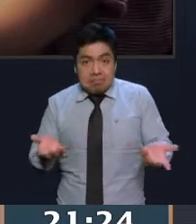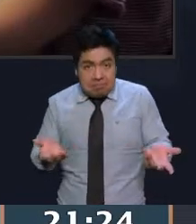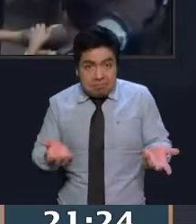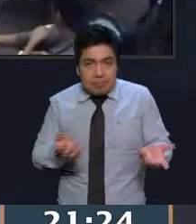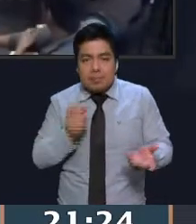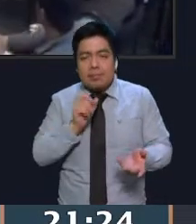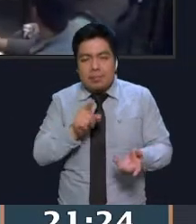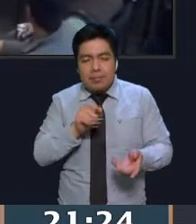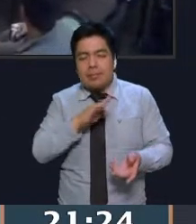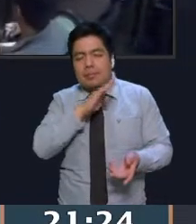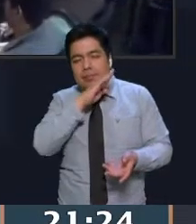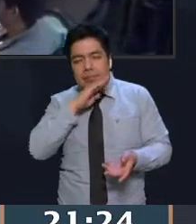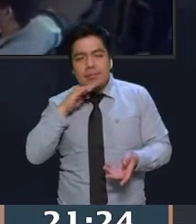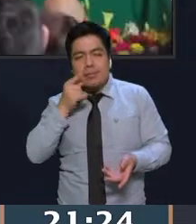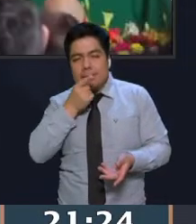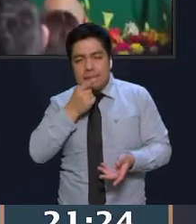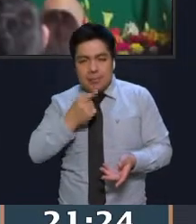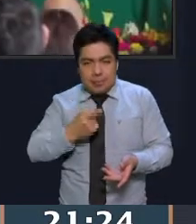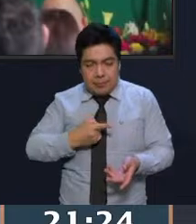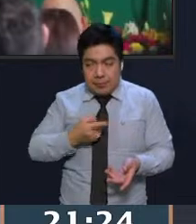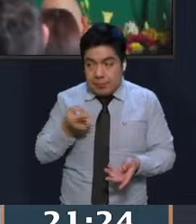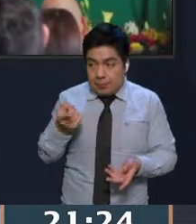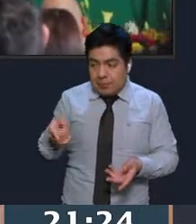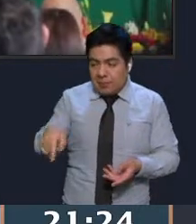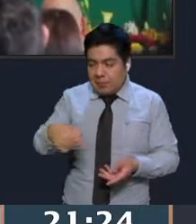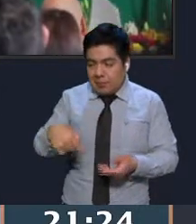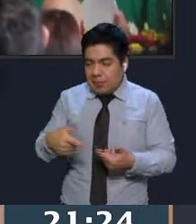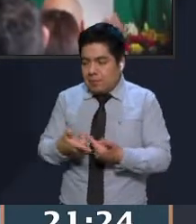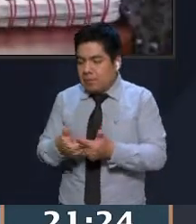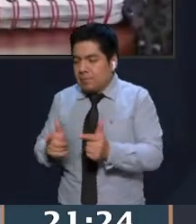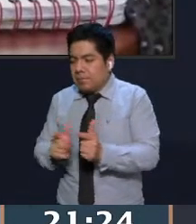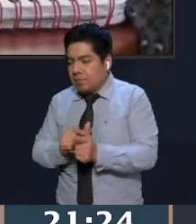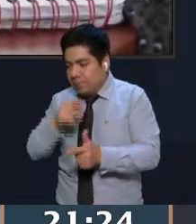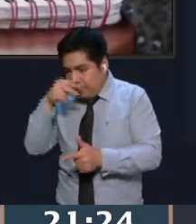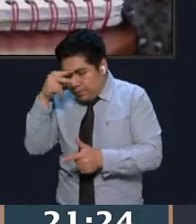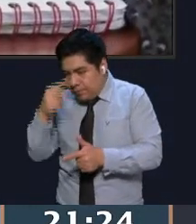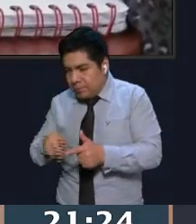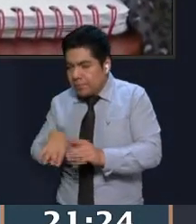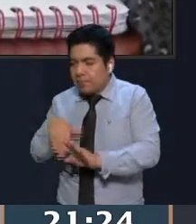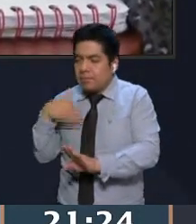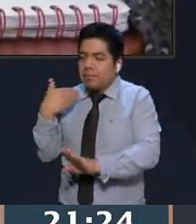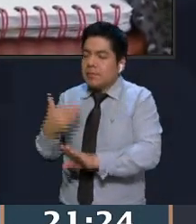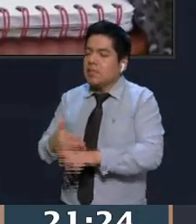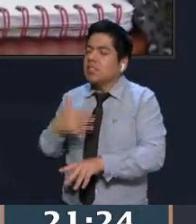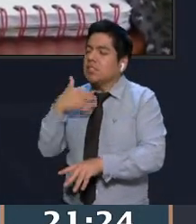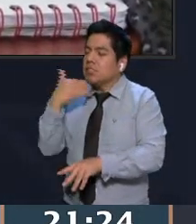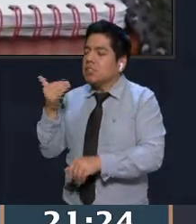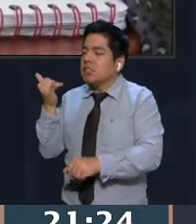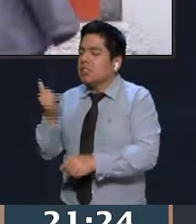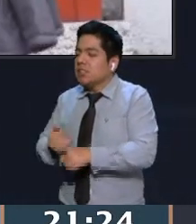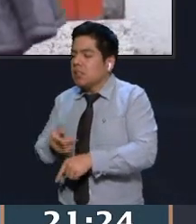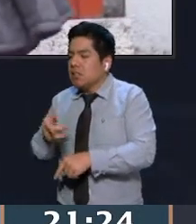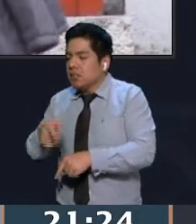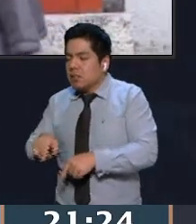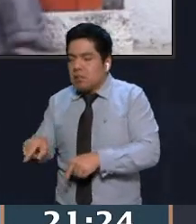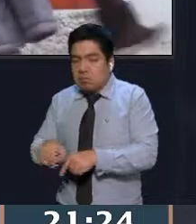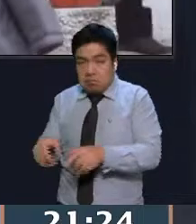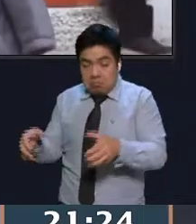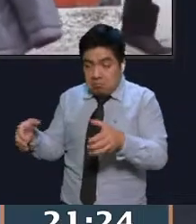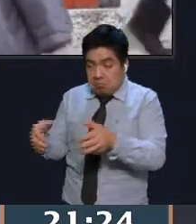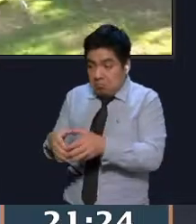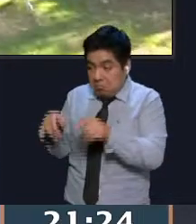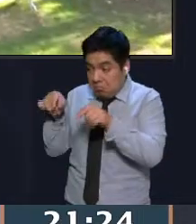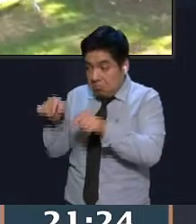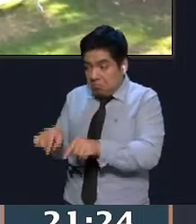también, Braulio, estos integrantes de Mexicanos contra la Corrupción y la Impunidad, una parte de su estructura también